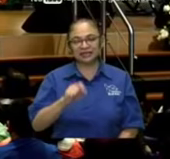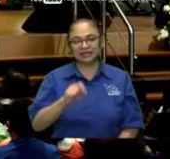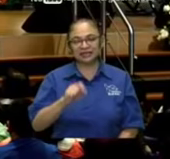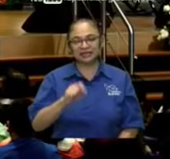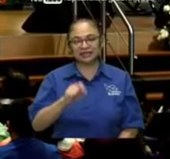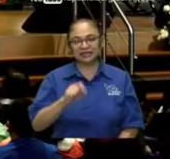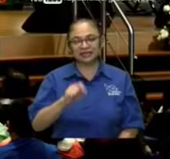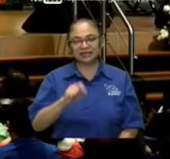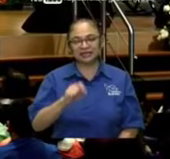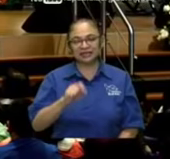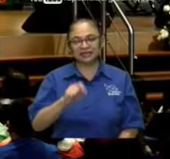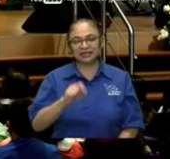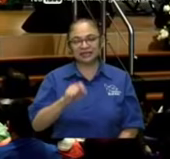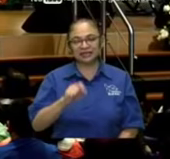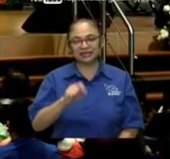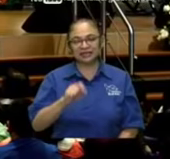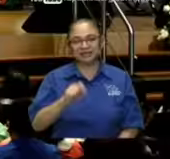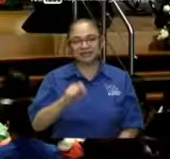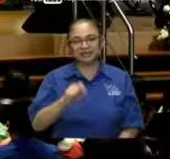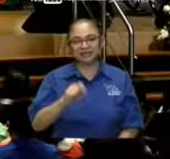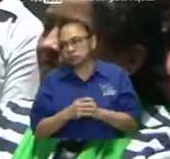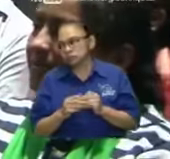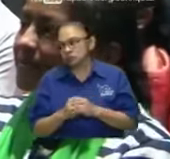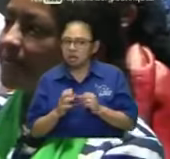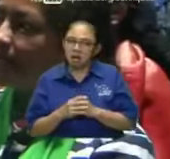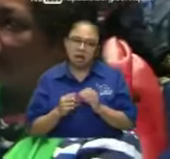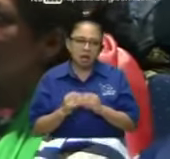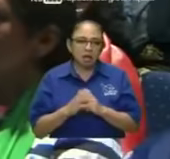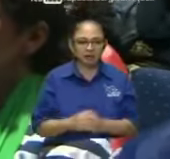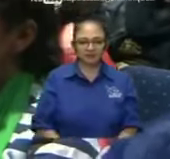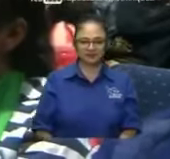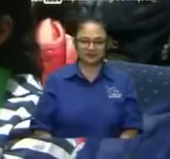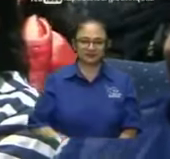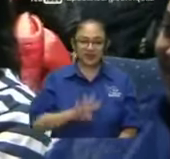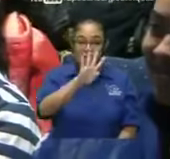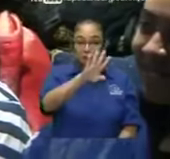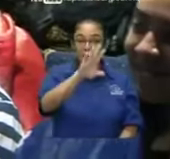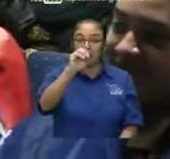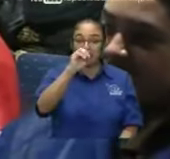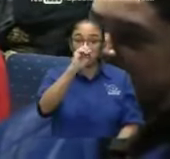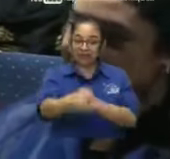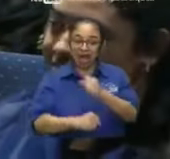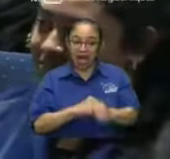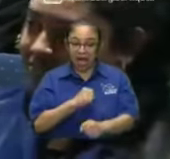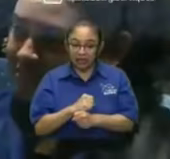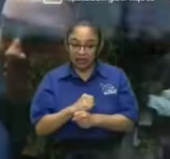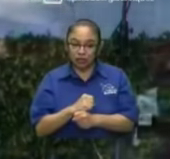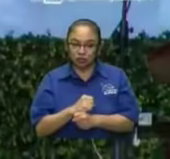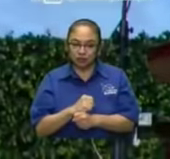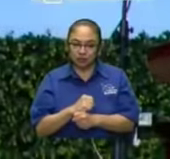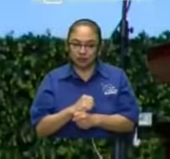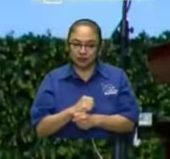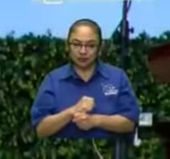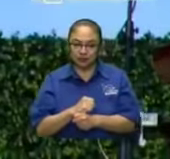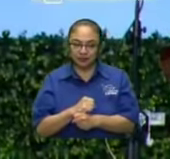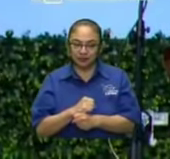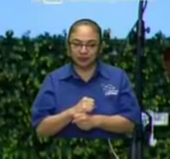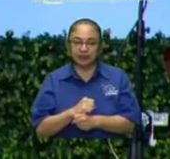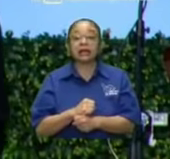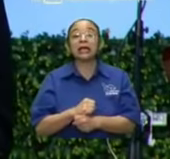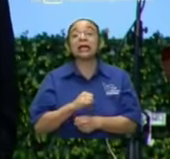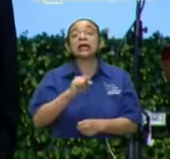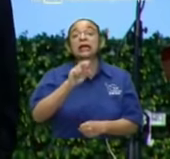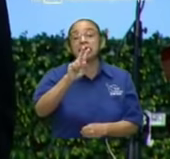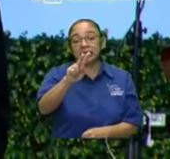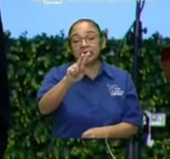nos desesperamos. 40 años, hermano. Y todavía 40 años Se murió